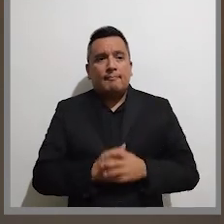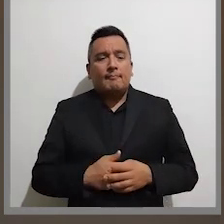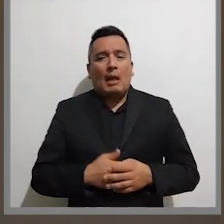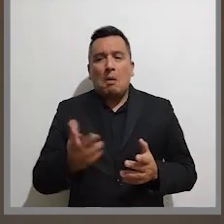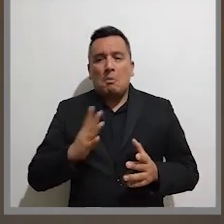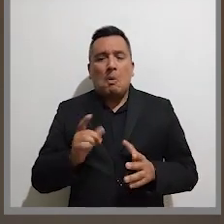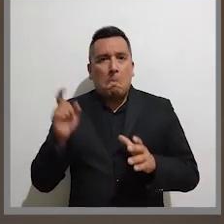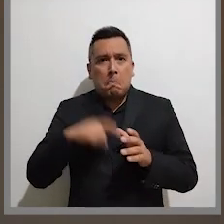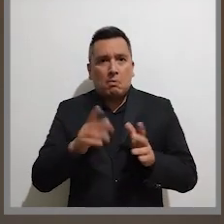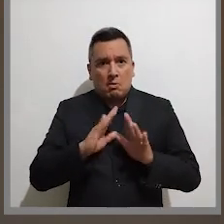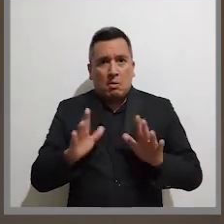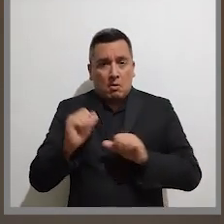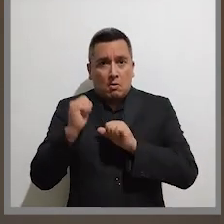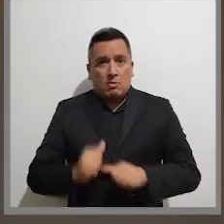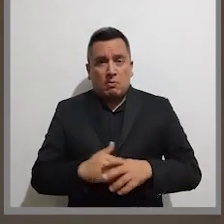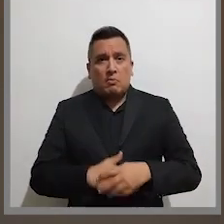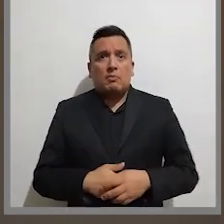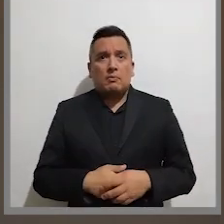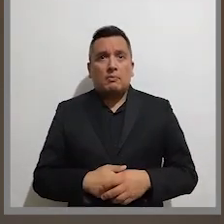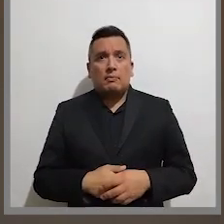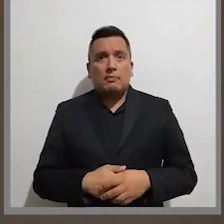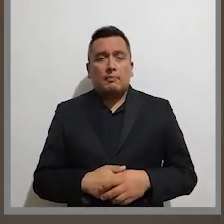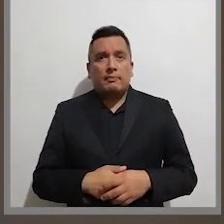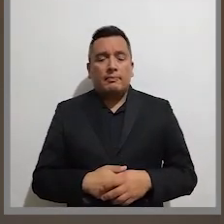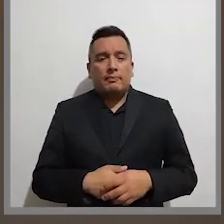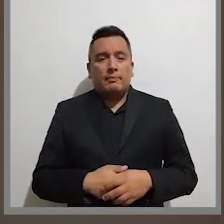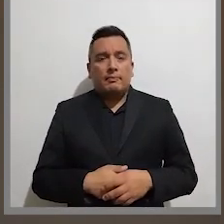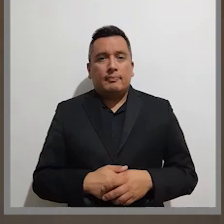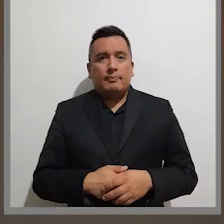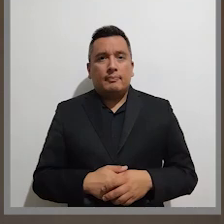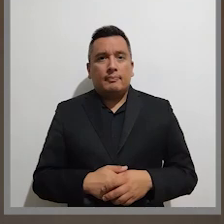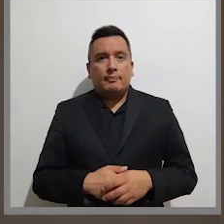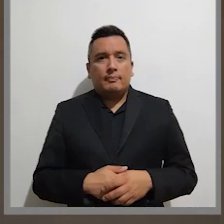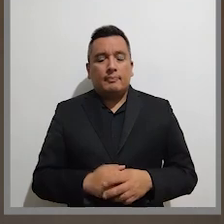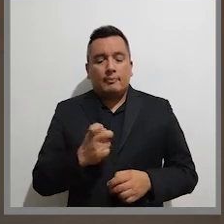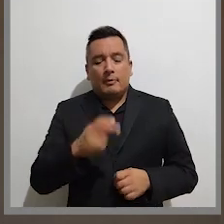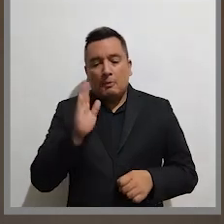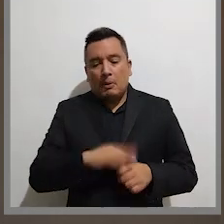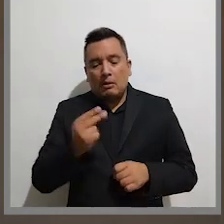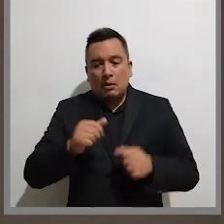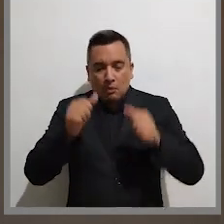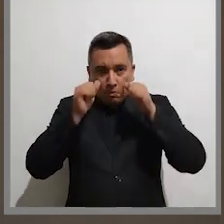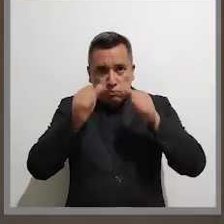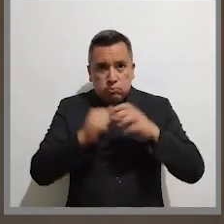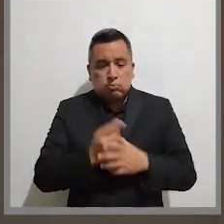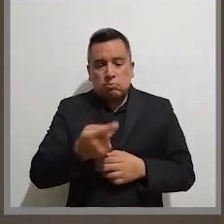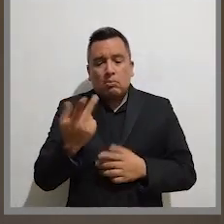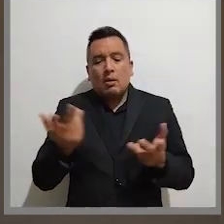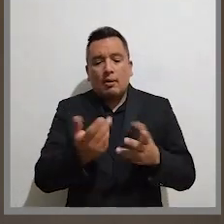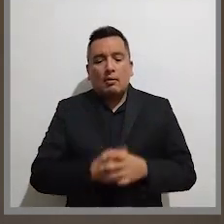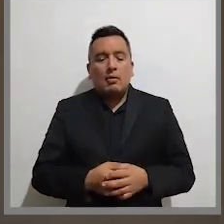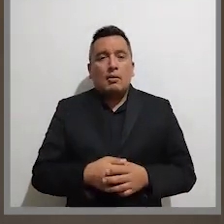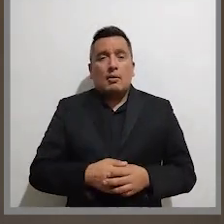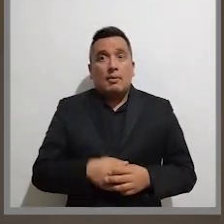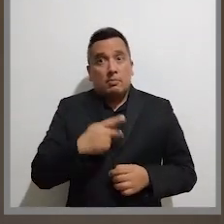participando, ya llegaron a los puestos de poder y pues hay que darle a partir de eso más visibilidad a lo que ellas hacen,